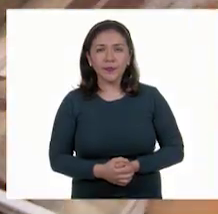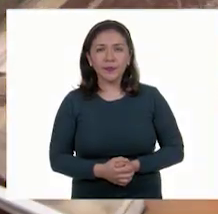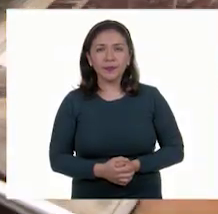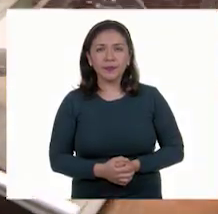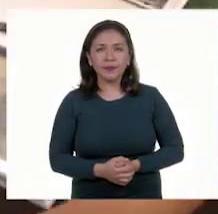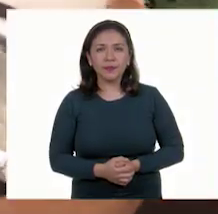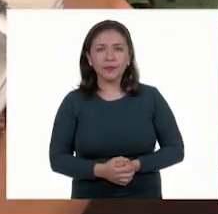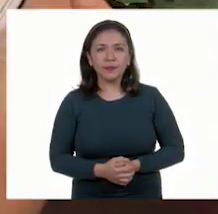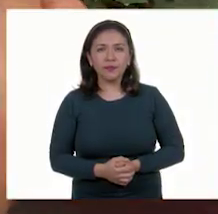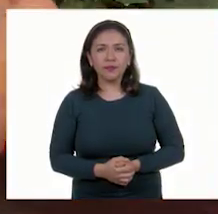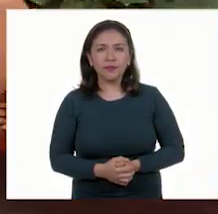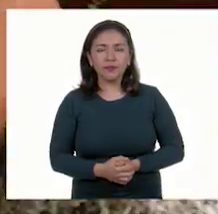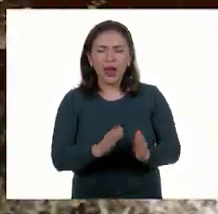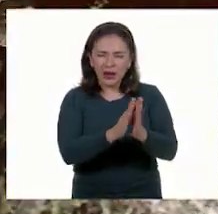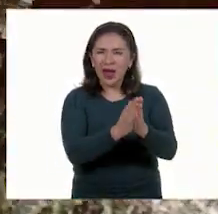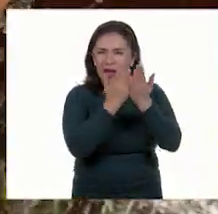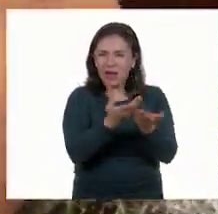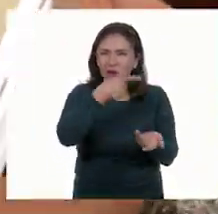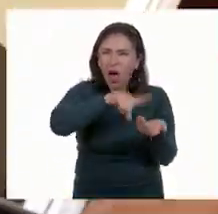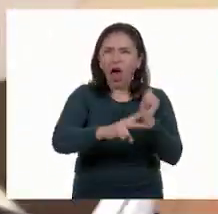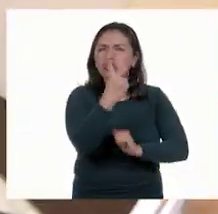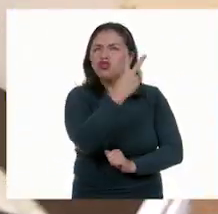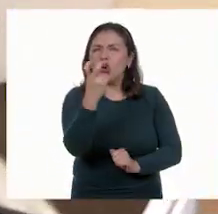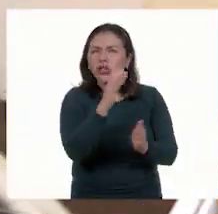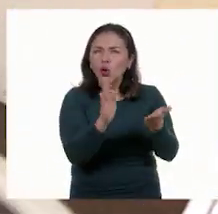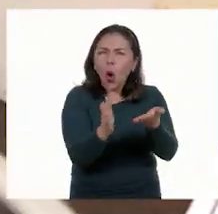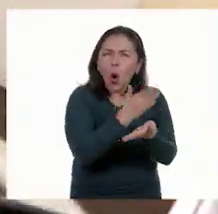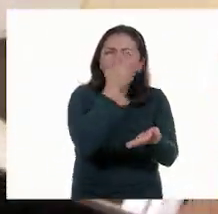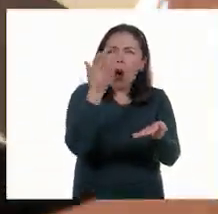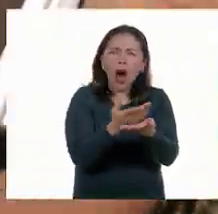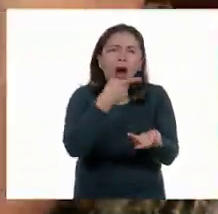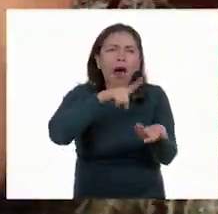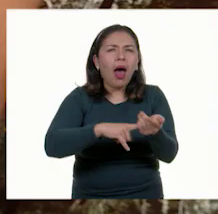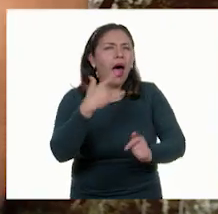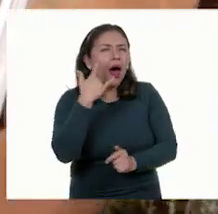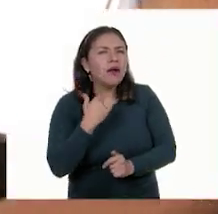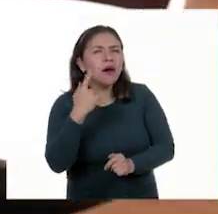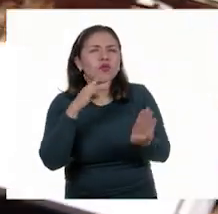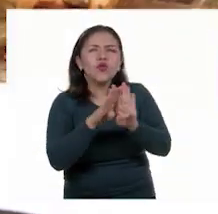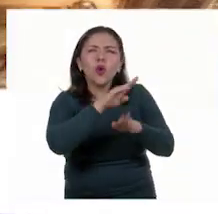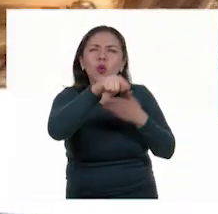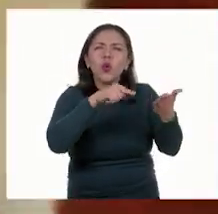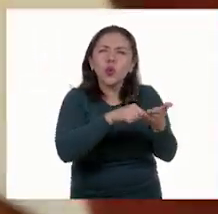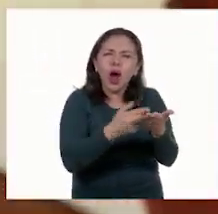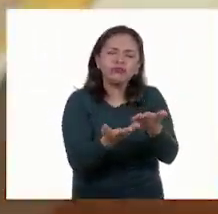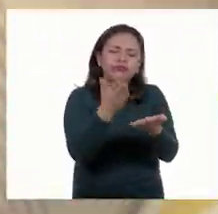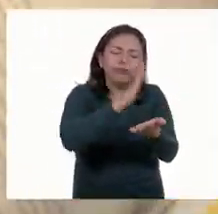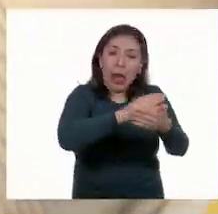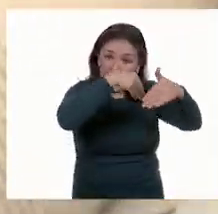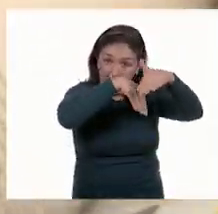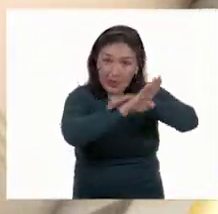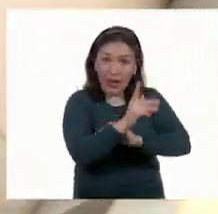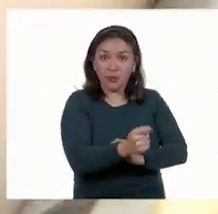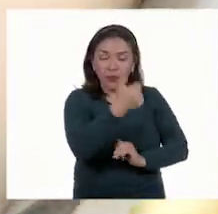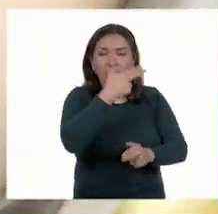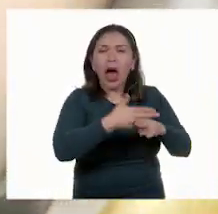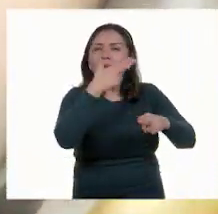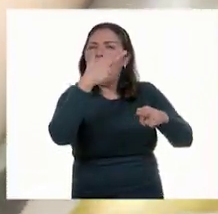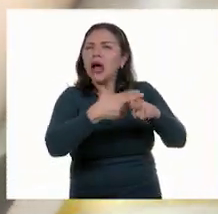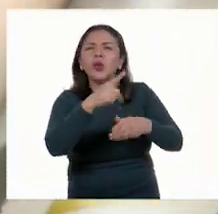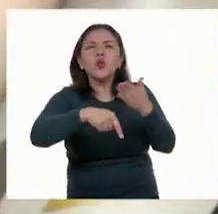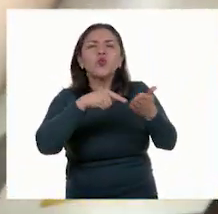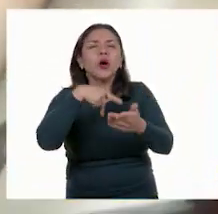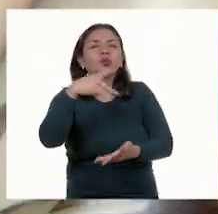En poco más de 200 páginas, ofrece un recorrido por cada uno de los espacios, desde la entrada hasta los confines